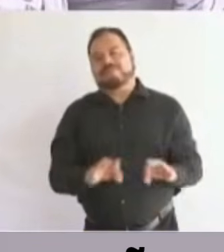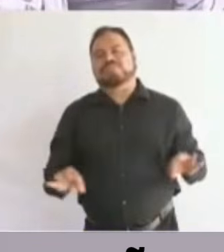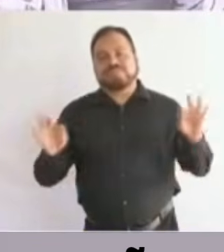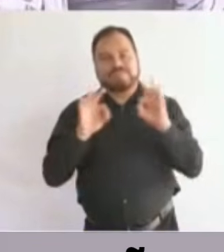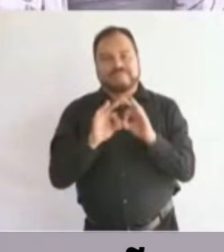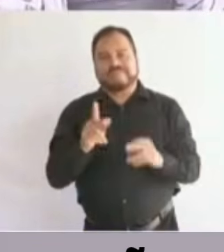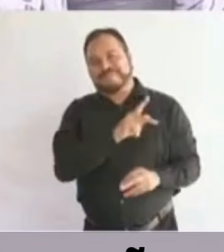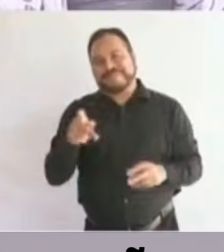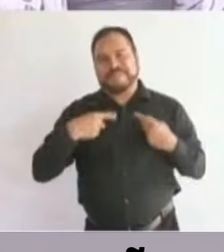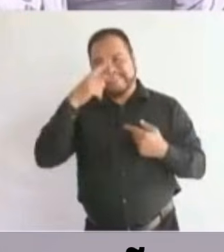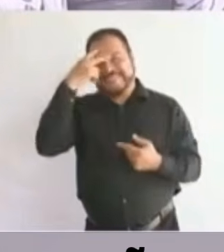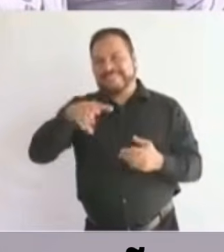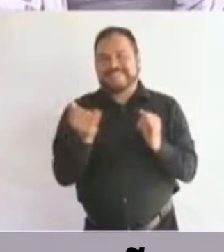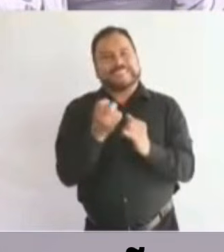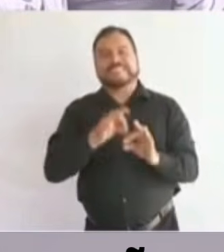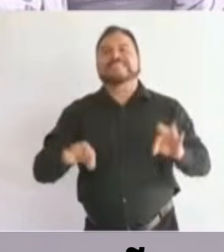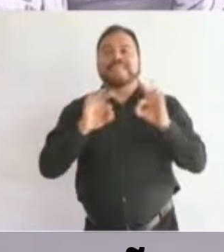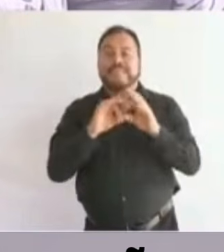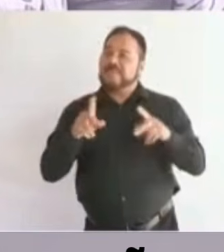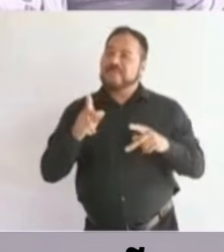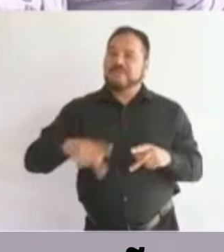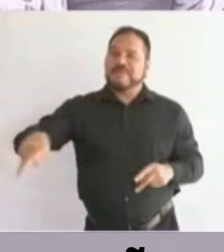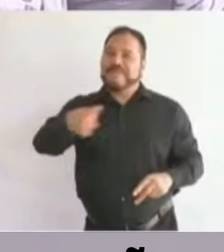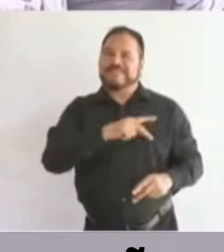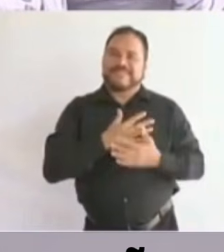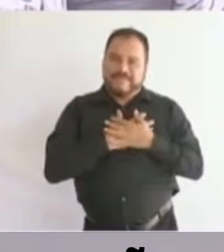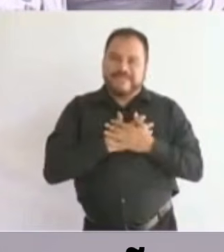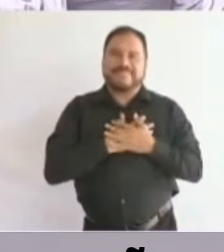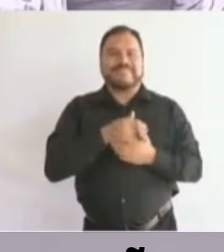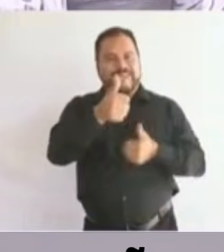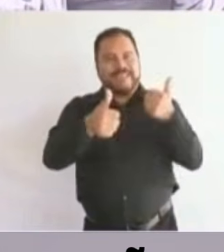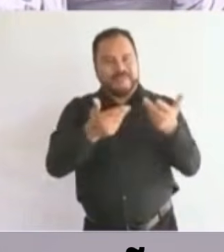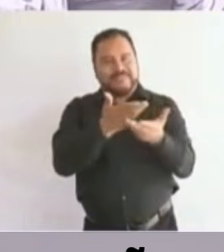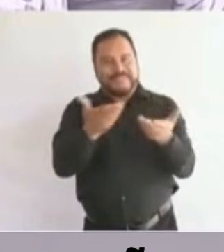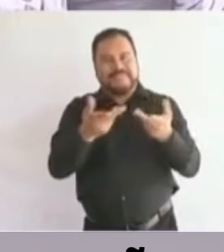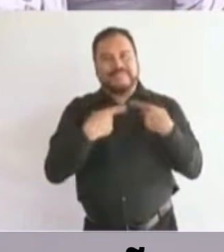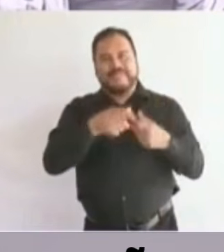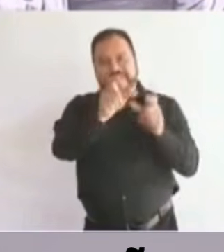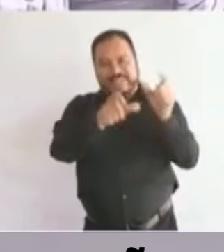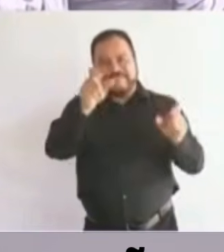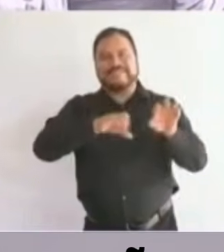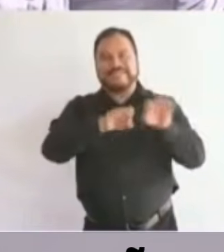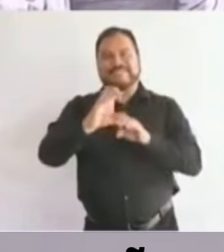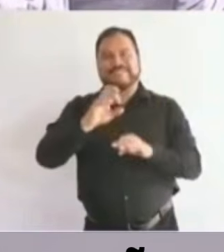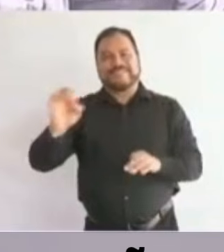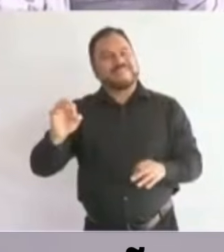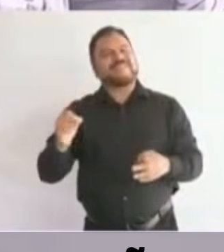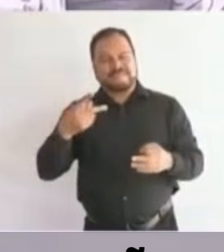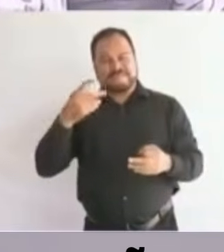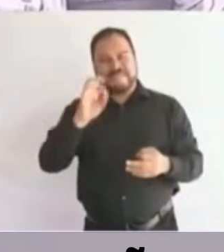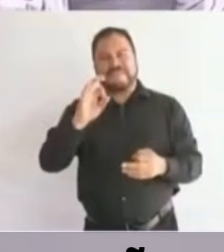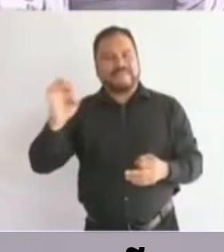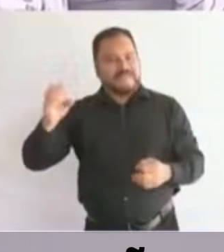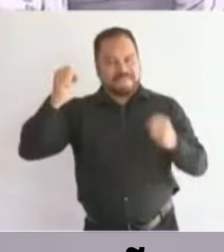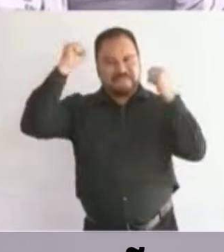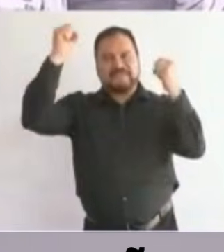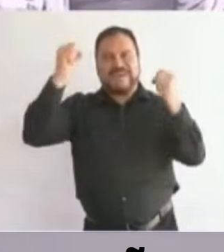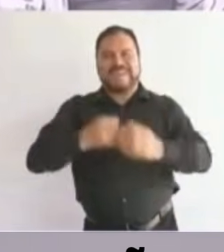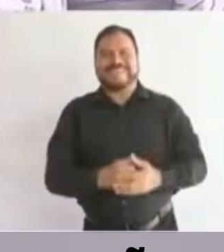todas y todos los mexicanos, y el amor al pueblo, que está en cada una y cada uno de los trabajadores de CFE. ¡Que viva la Comisión Federal de